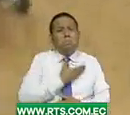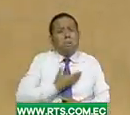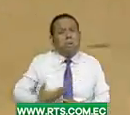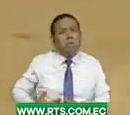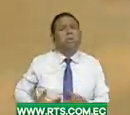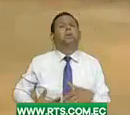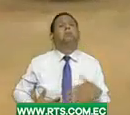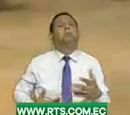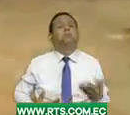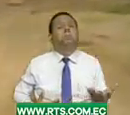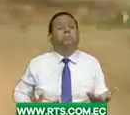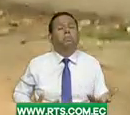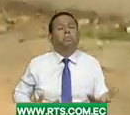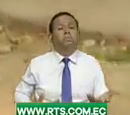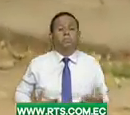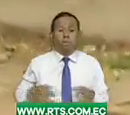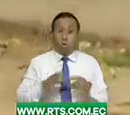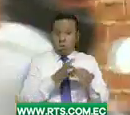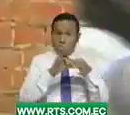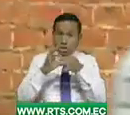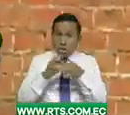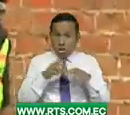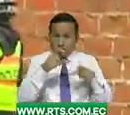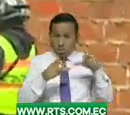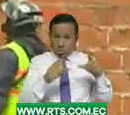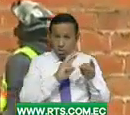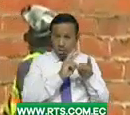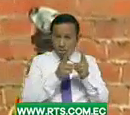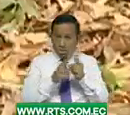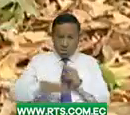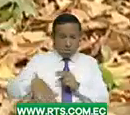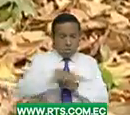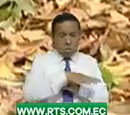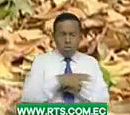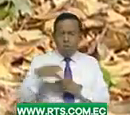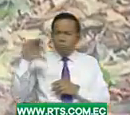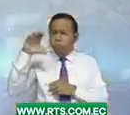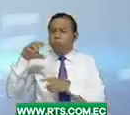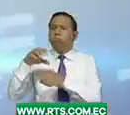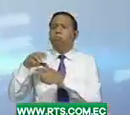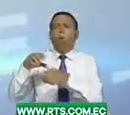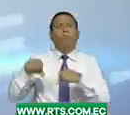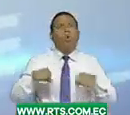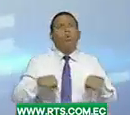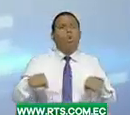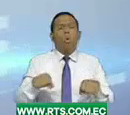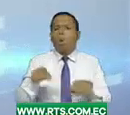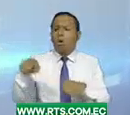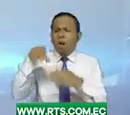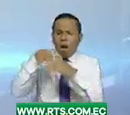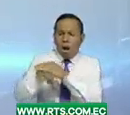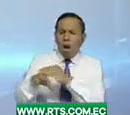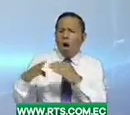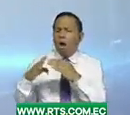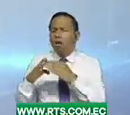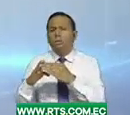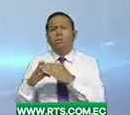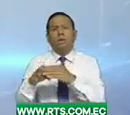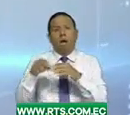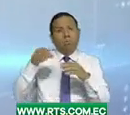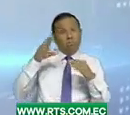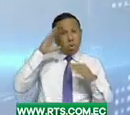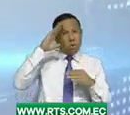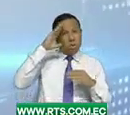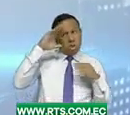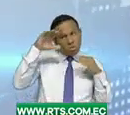Compañeros y habitantes del sector lograron ubicar la moto en un predio. Tres personas fueron acribilladas